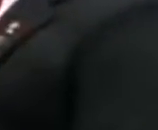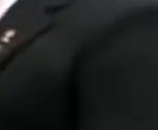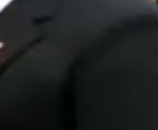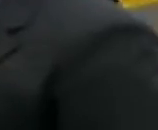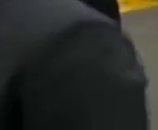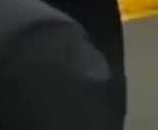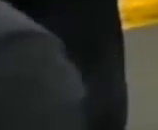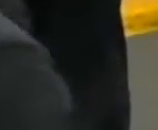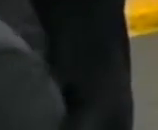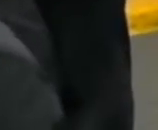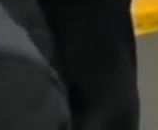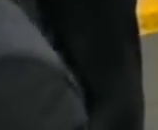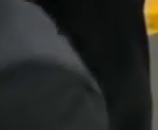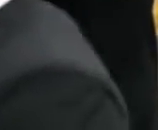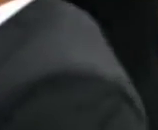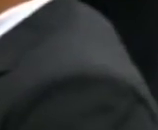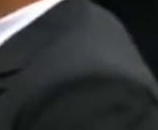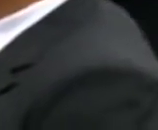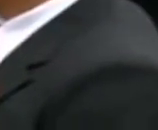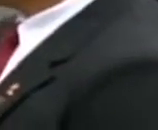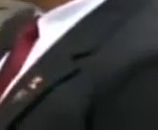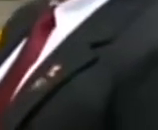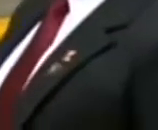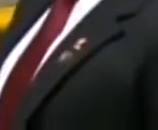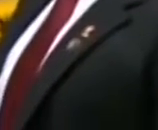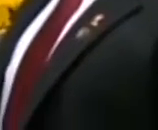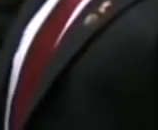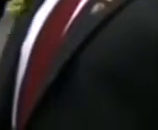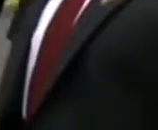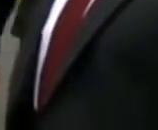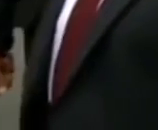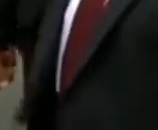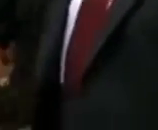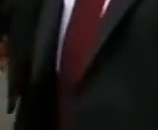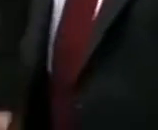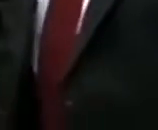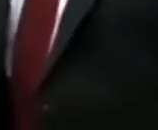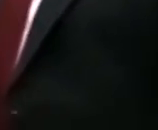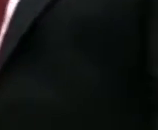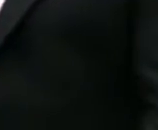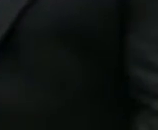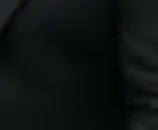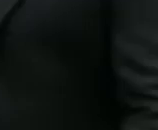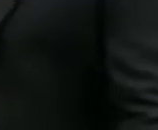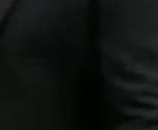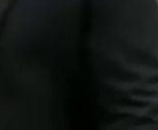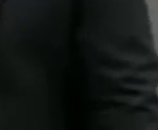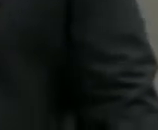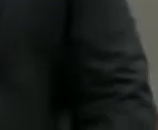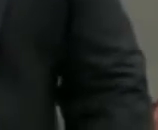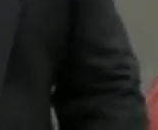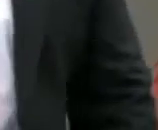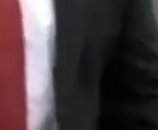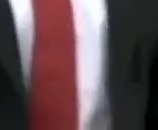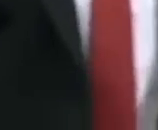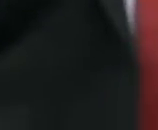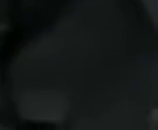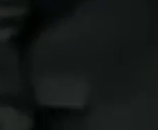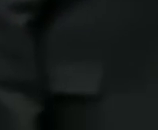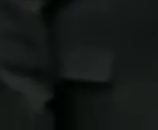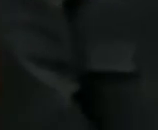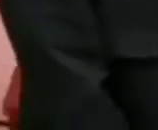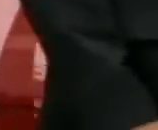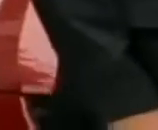presidente electo, saludando a los vecinos, a los ciudadanos que se han congregado en los alrededores del Jirón Junín,